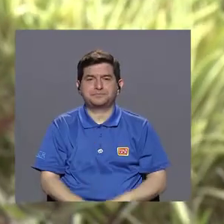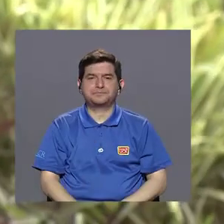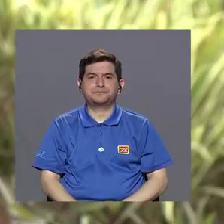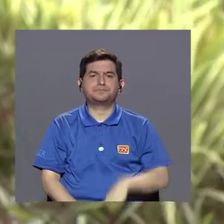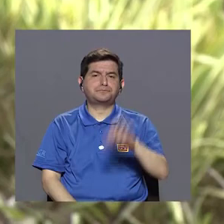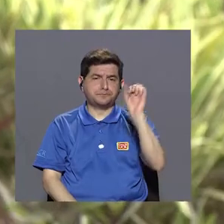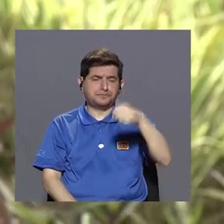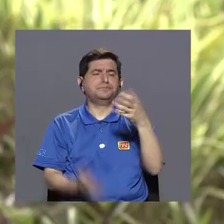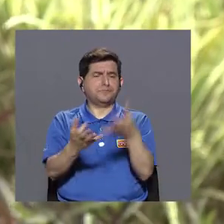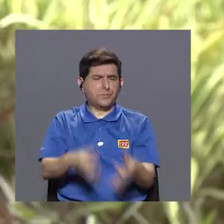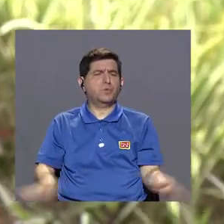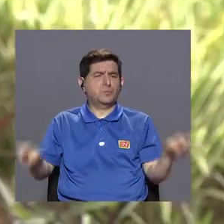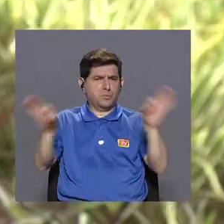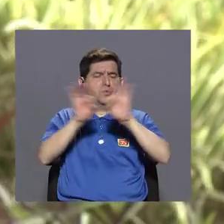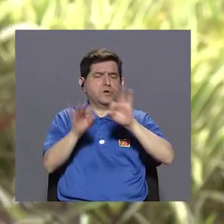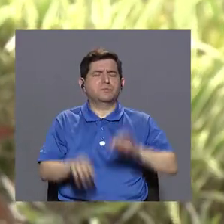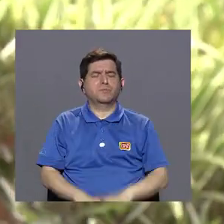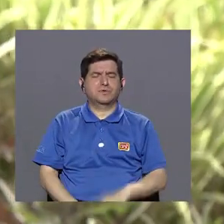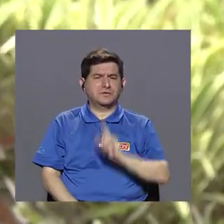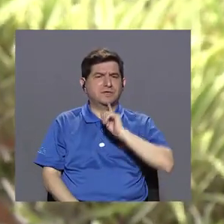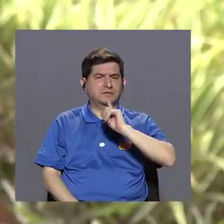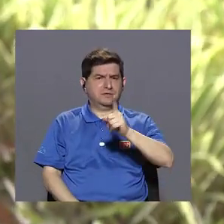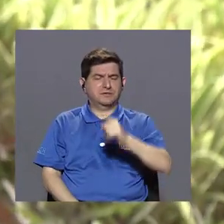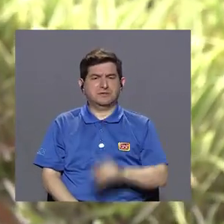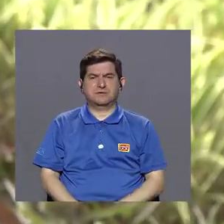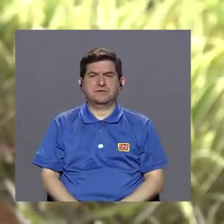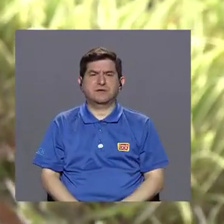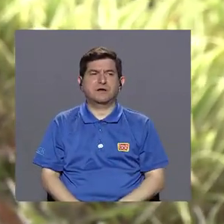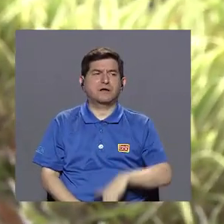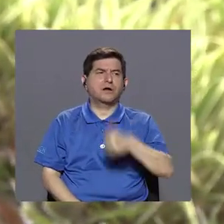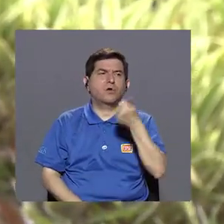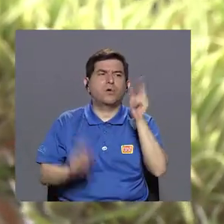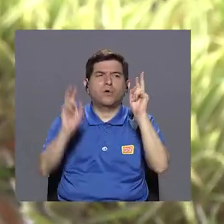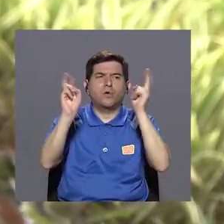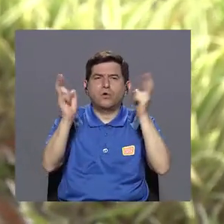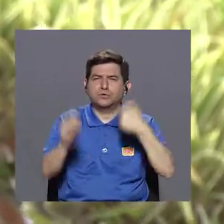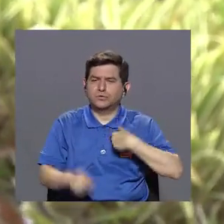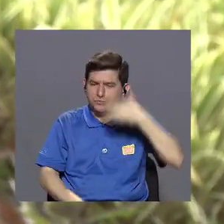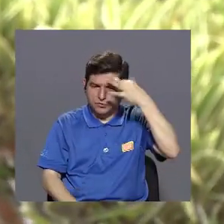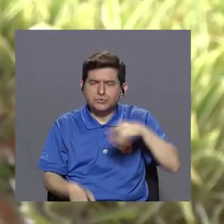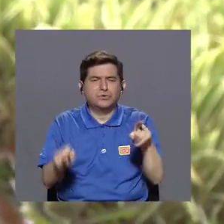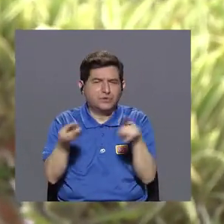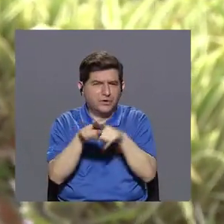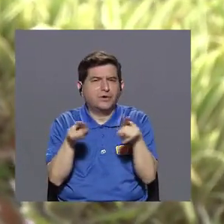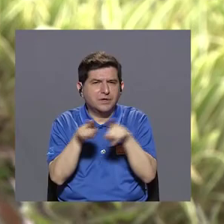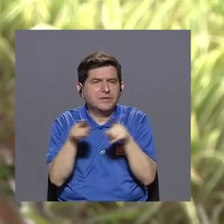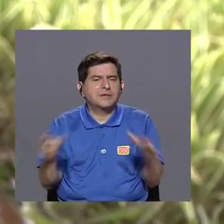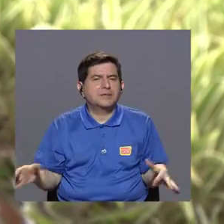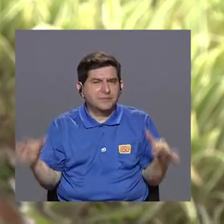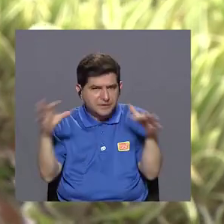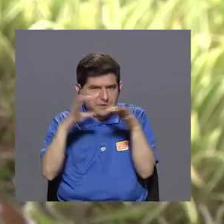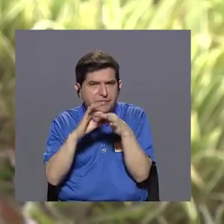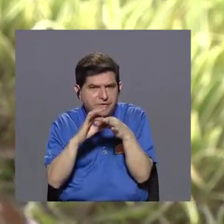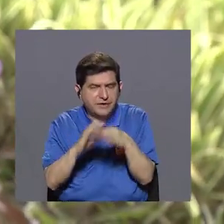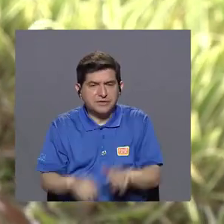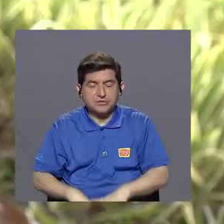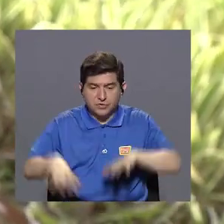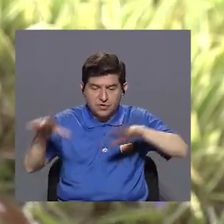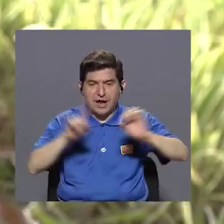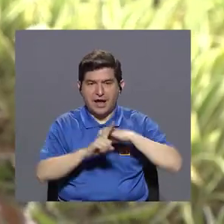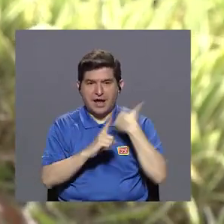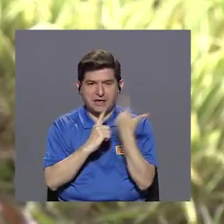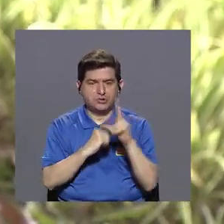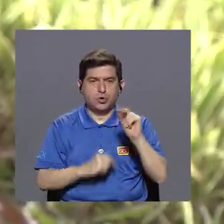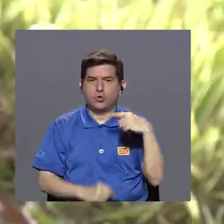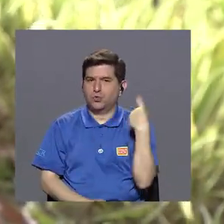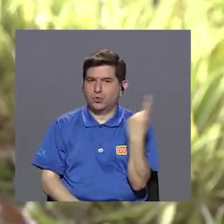Sí, eso es muy importante resaltarlo. Aquí hay otro tema, digamos, y esto también tiene que ver mucho con que la acción